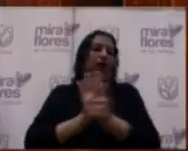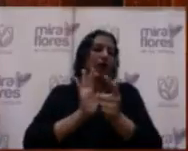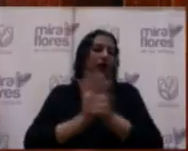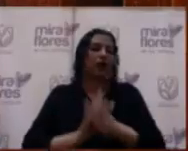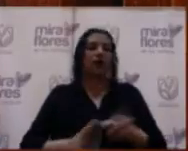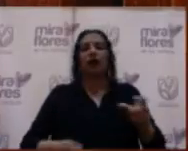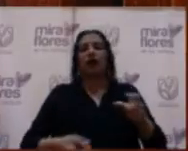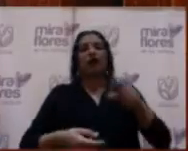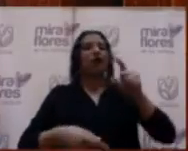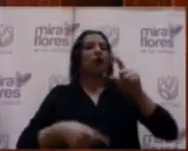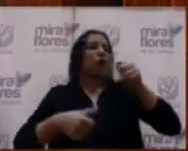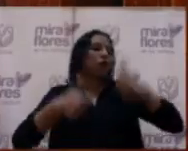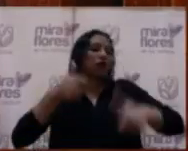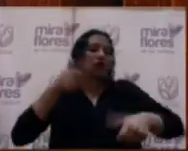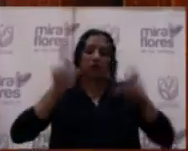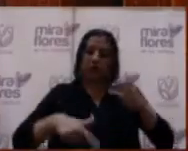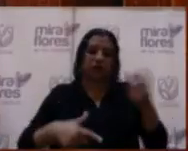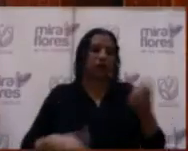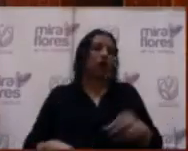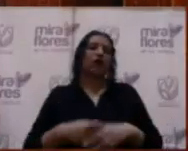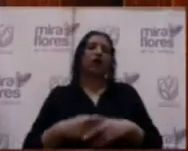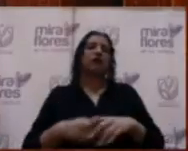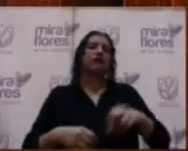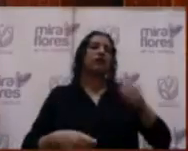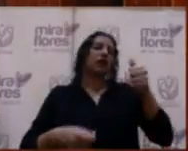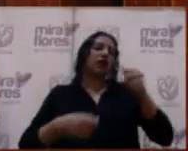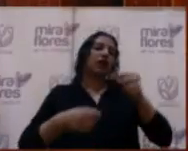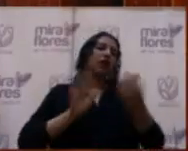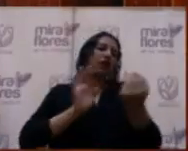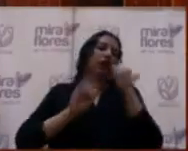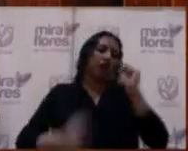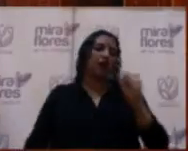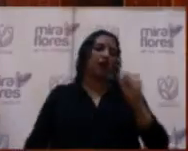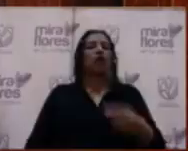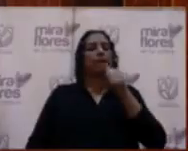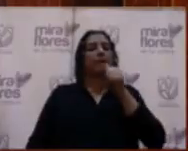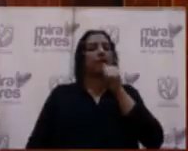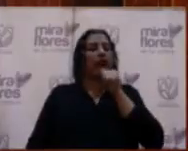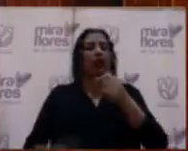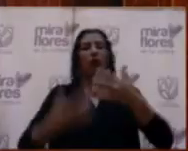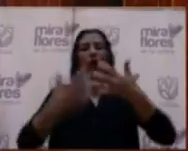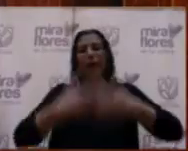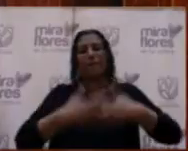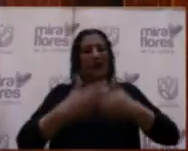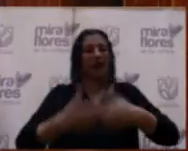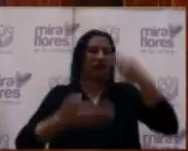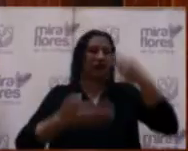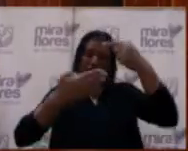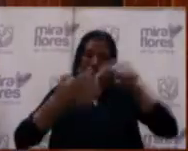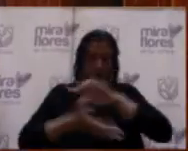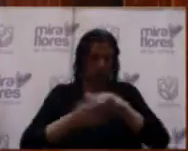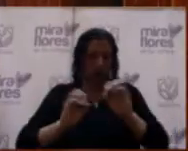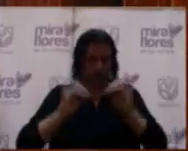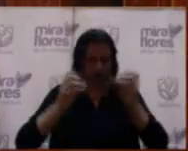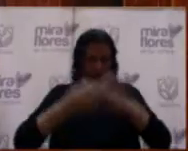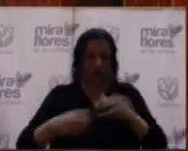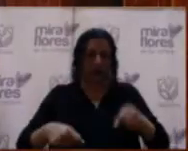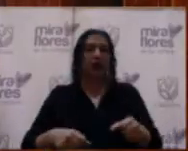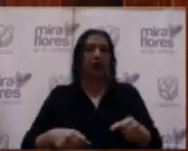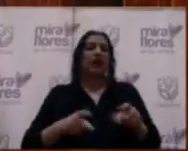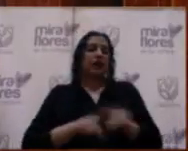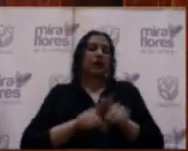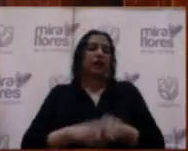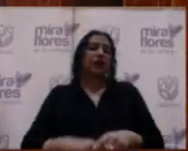nacionales o extranjeros de derecho privado o público, incluyendo empresas o entidades del Estado, que como